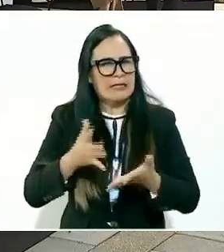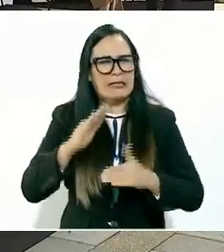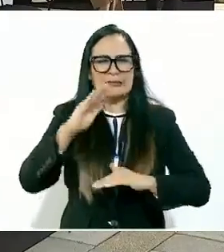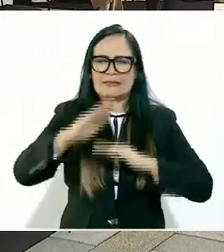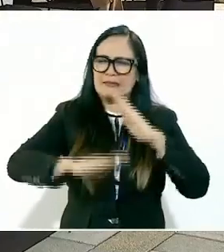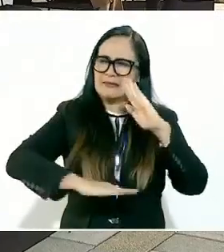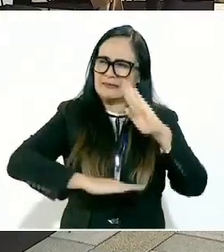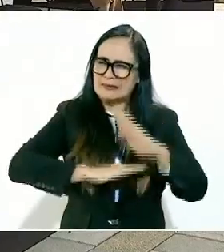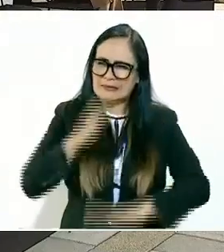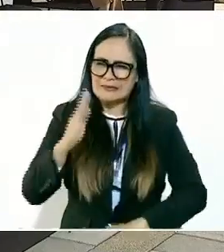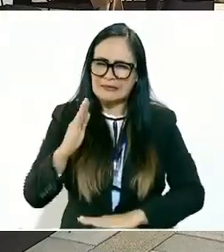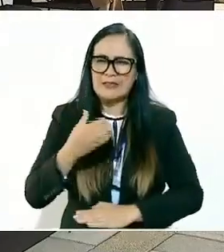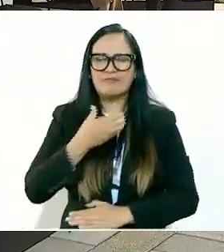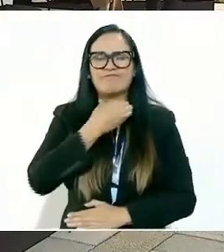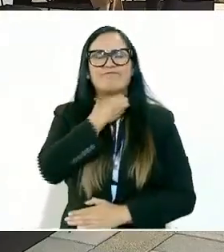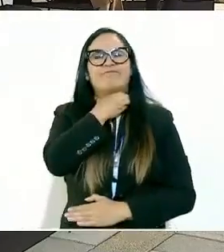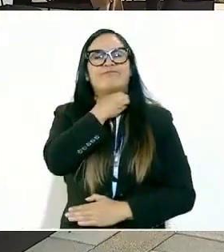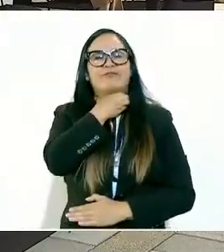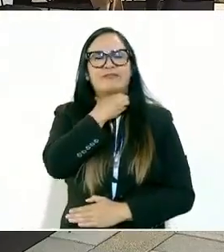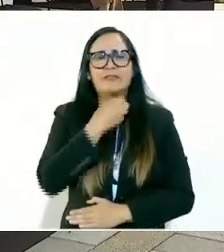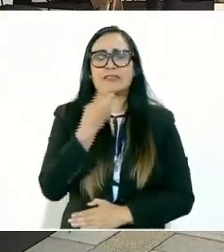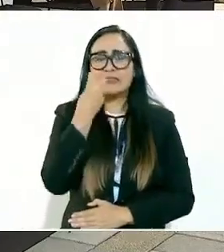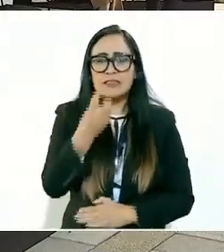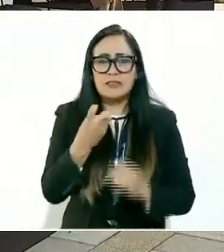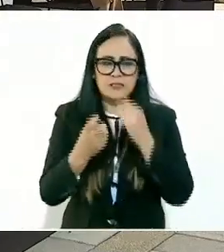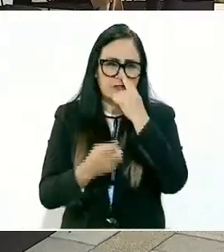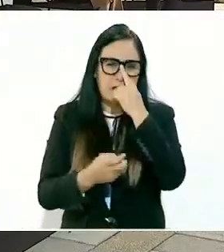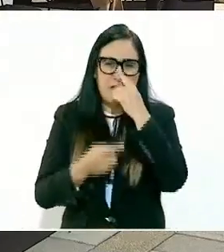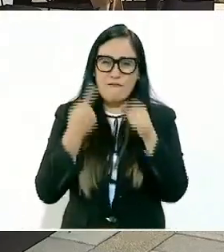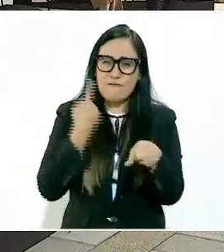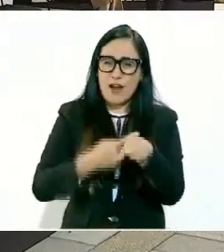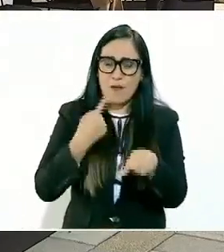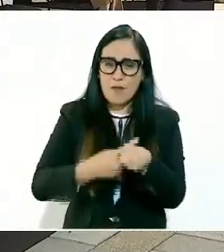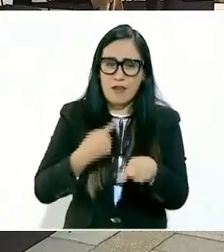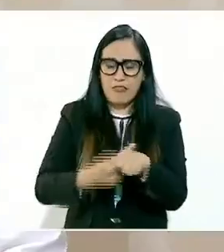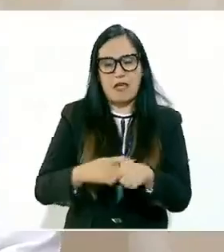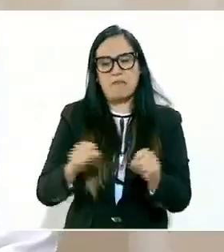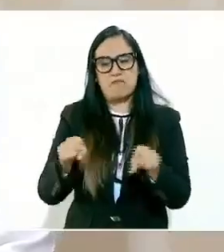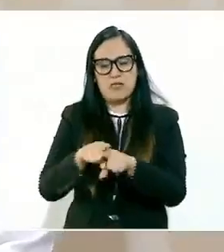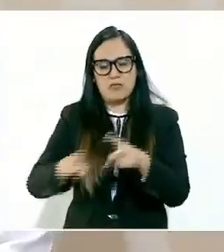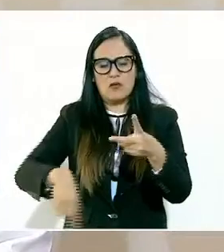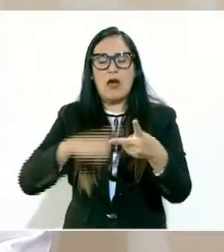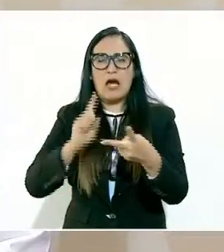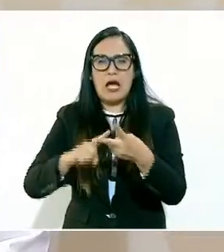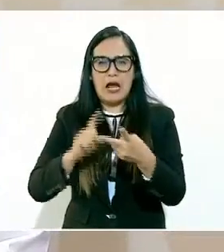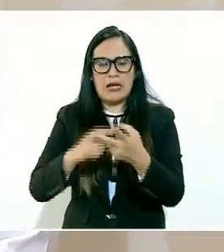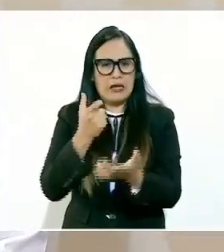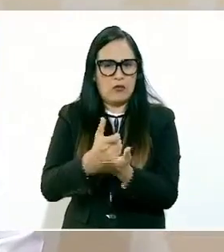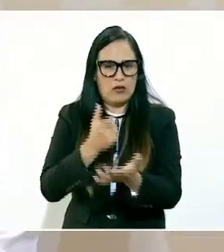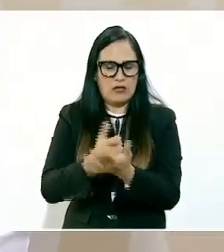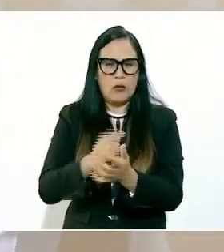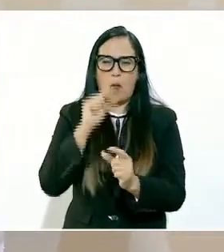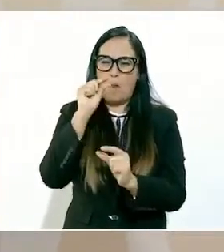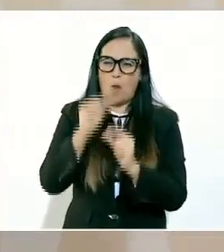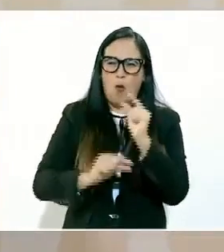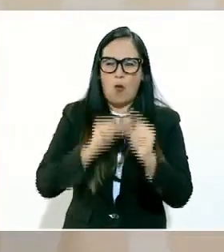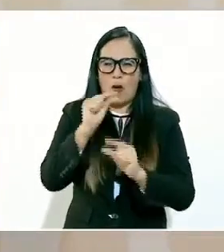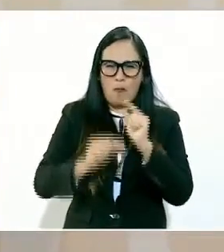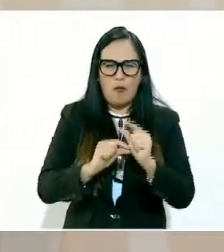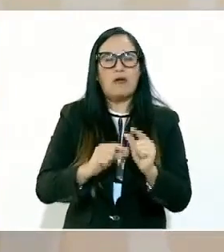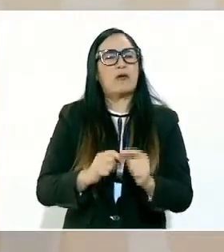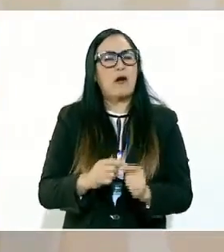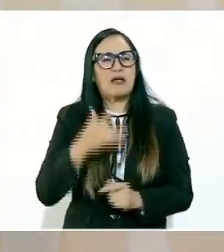de la crisis sanitaria y de la crisis económica con una